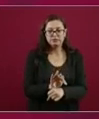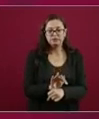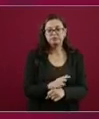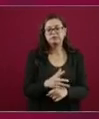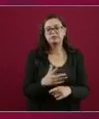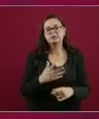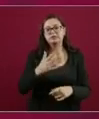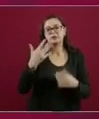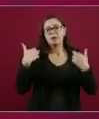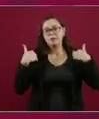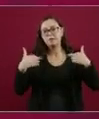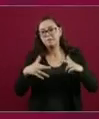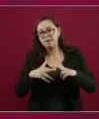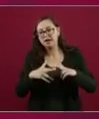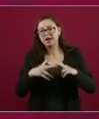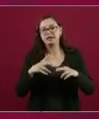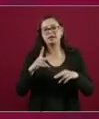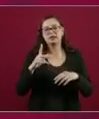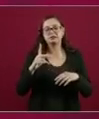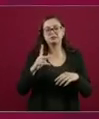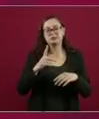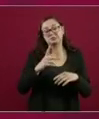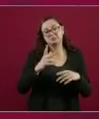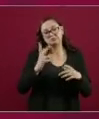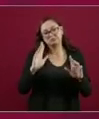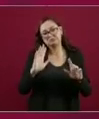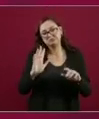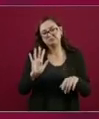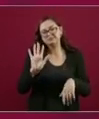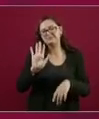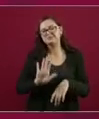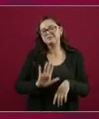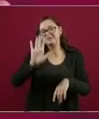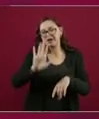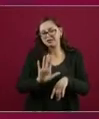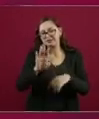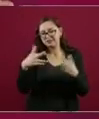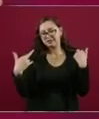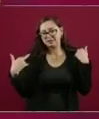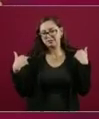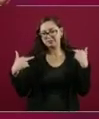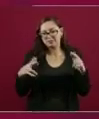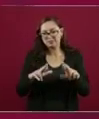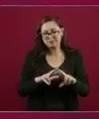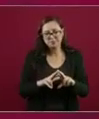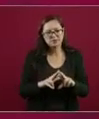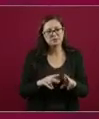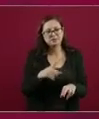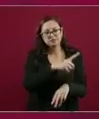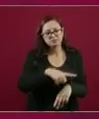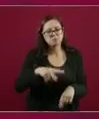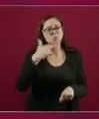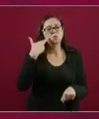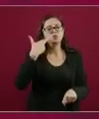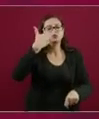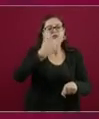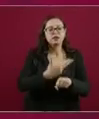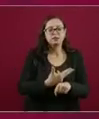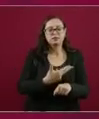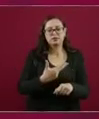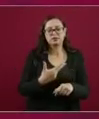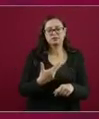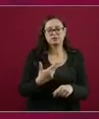y maestras o de estas personas y encargadas de las estancias infantiles